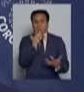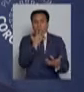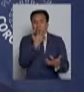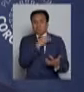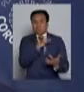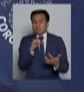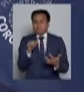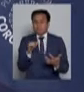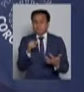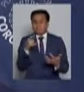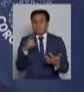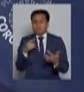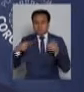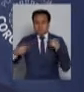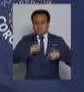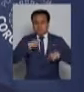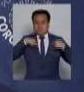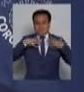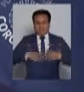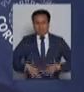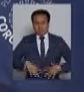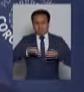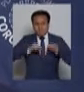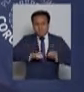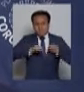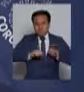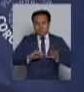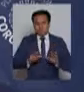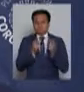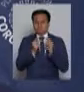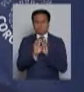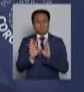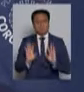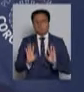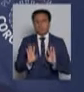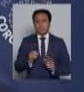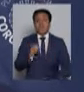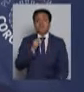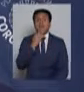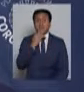se decidió no hacer maniobras de resucitación.